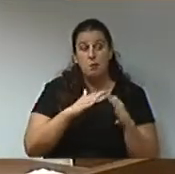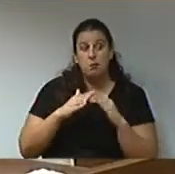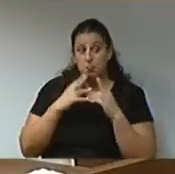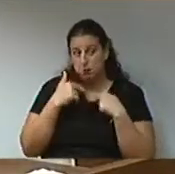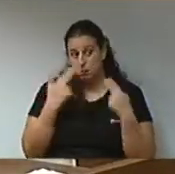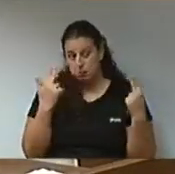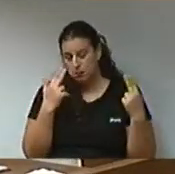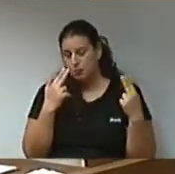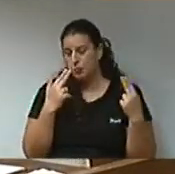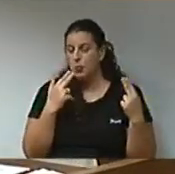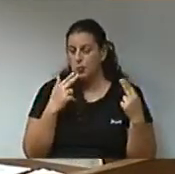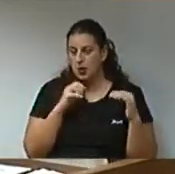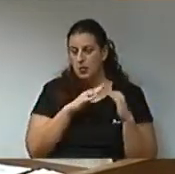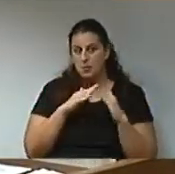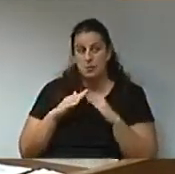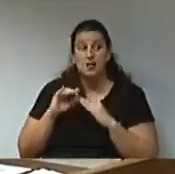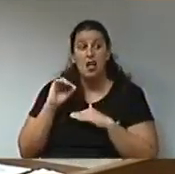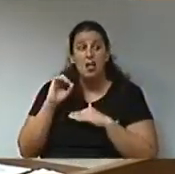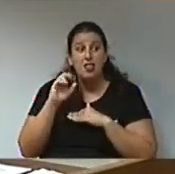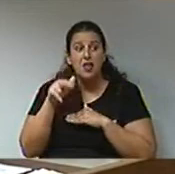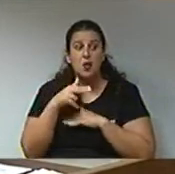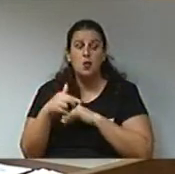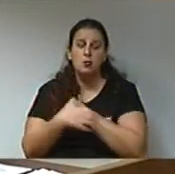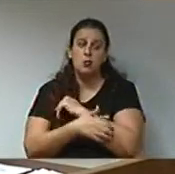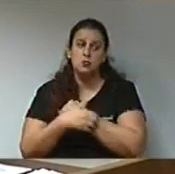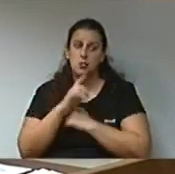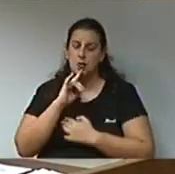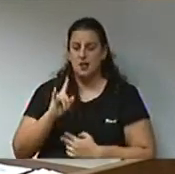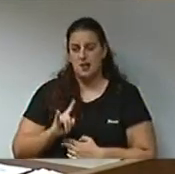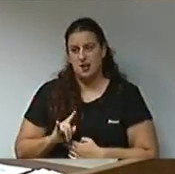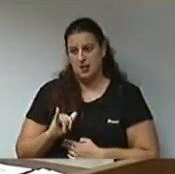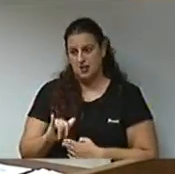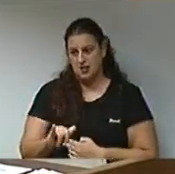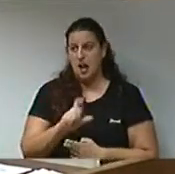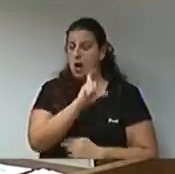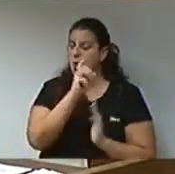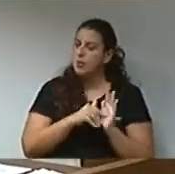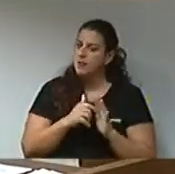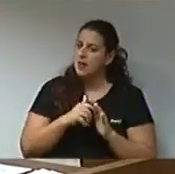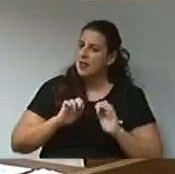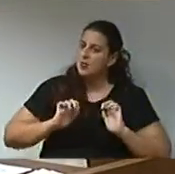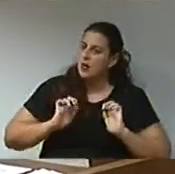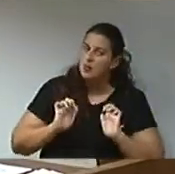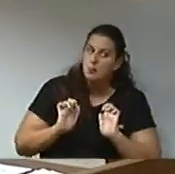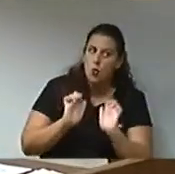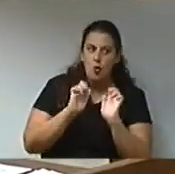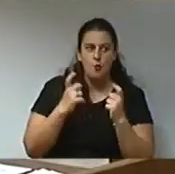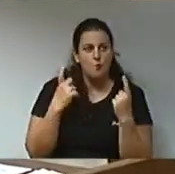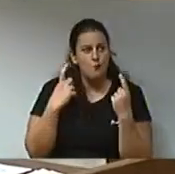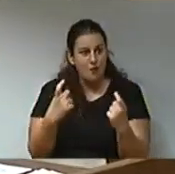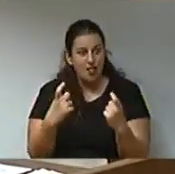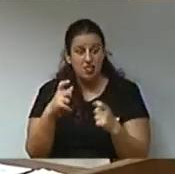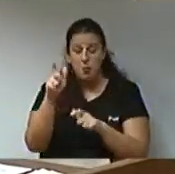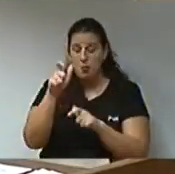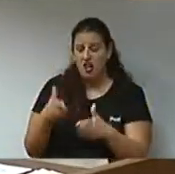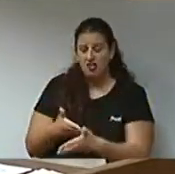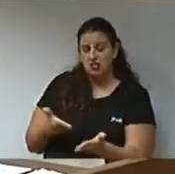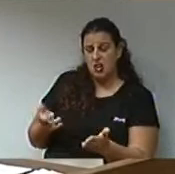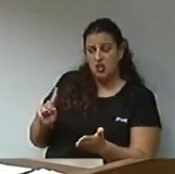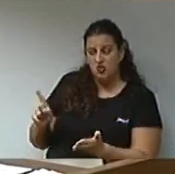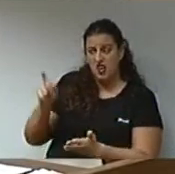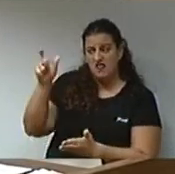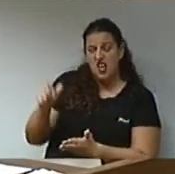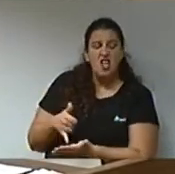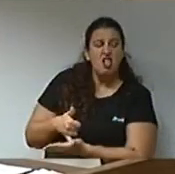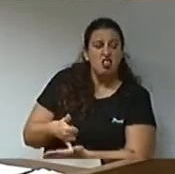viviendas y 0 euros para la pobreza energética. Mira, a la comunidad le falta un impulso y su debilidad, su falta de credibilidad, incluso su